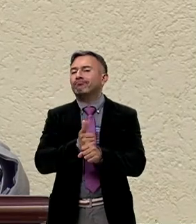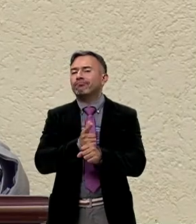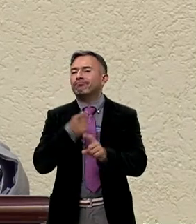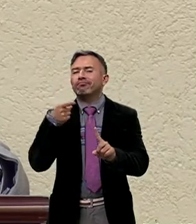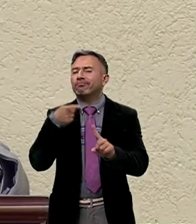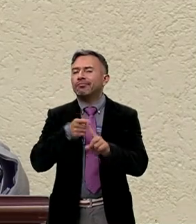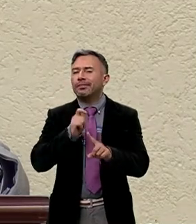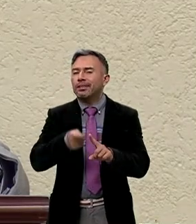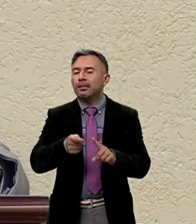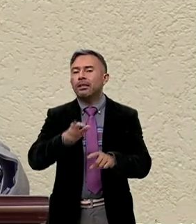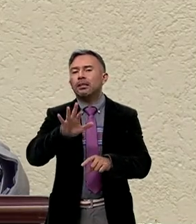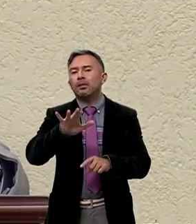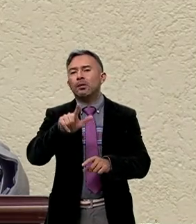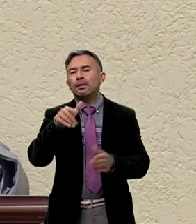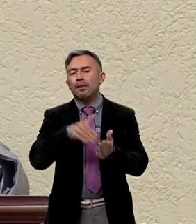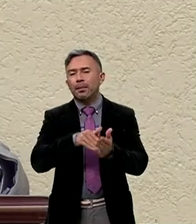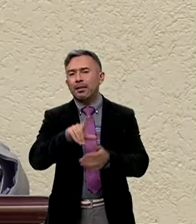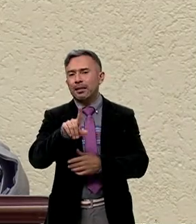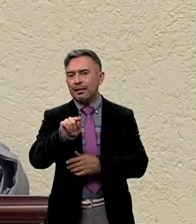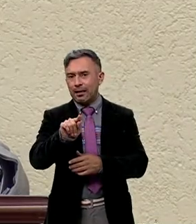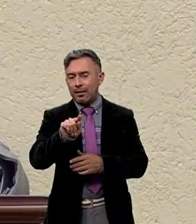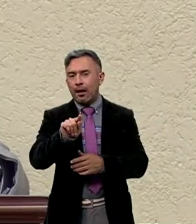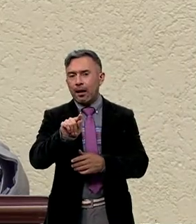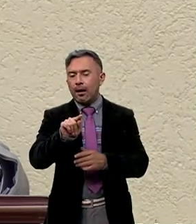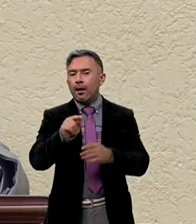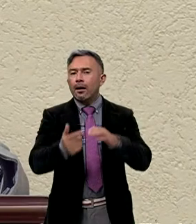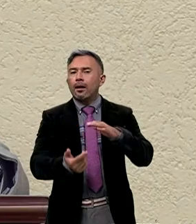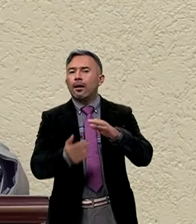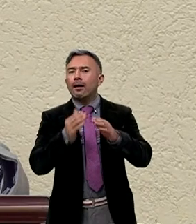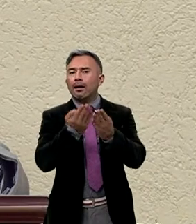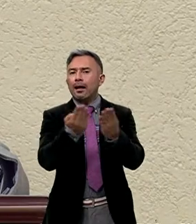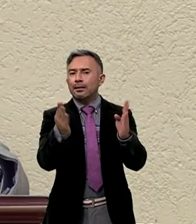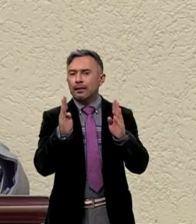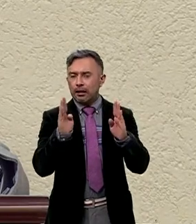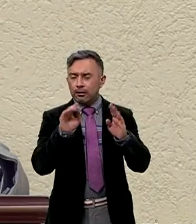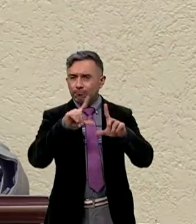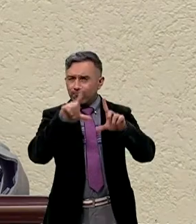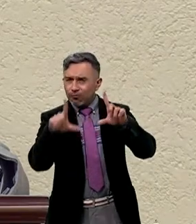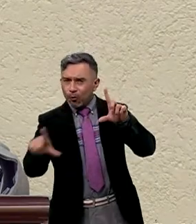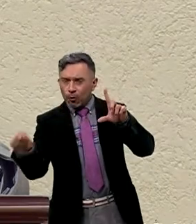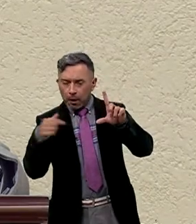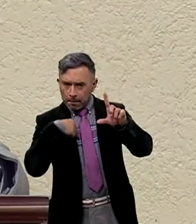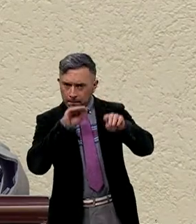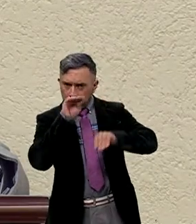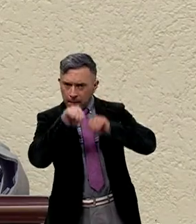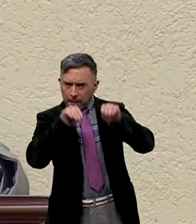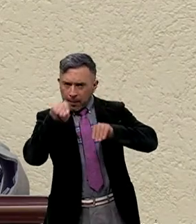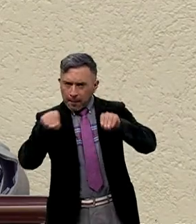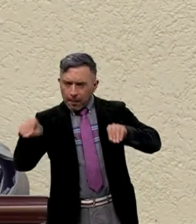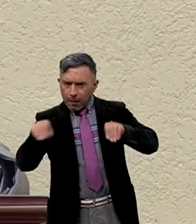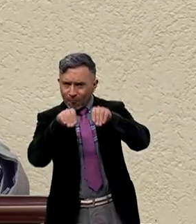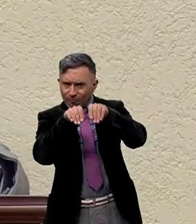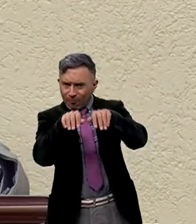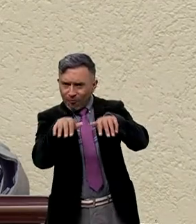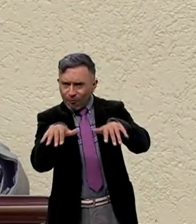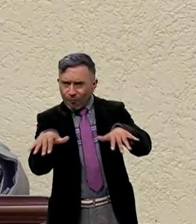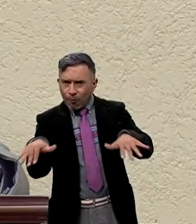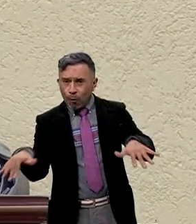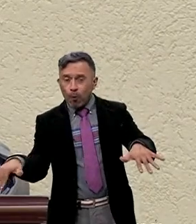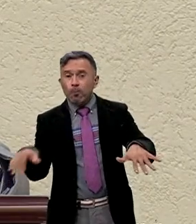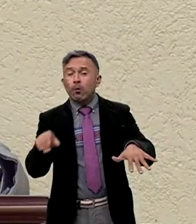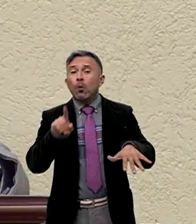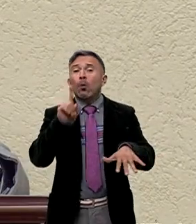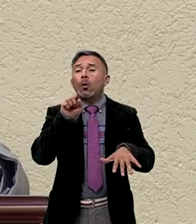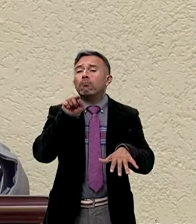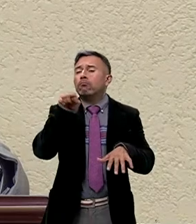57 mil 70 casillas en todo el país con lo que no hubo un en todo el territorio nacional en